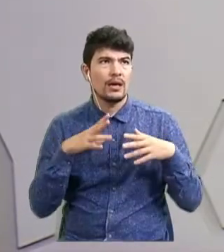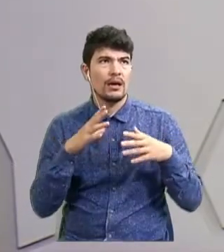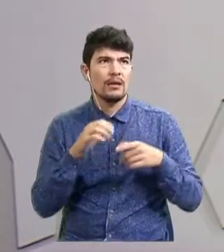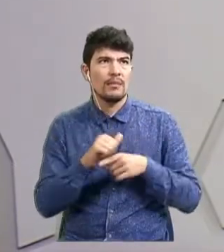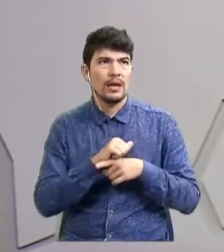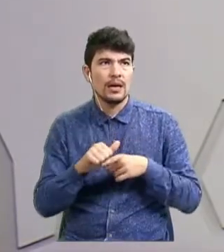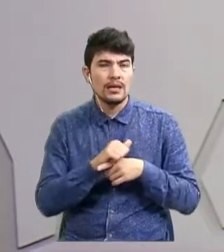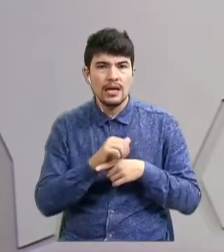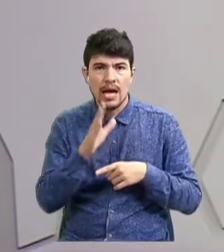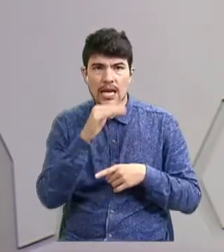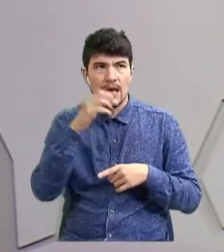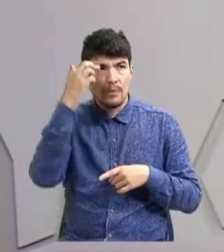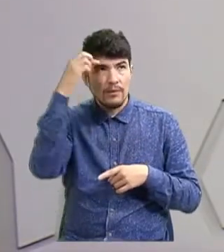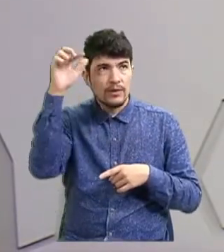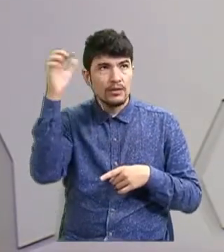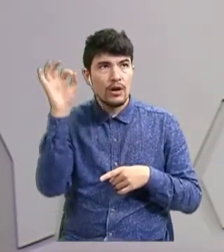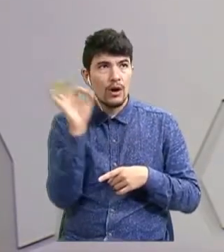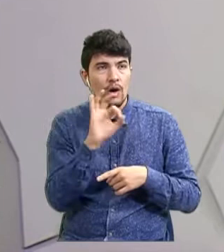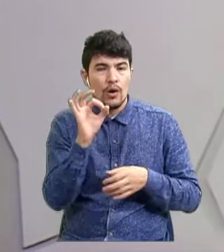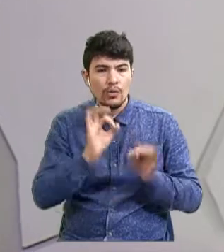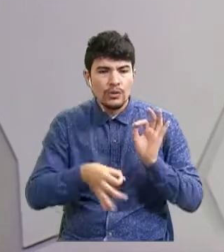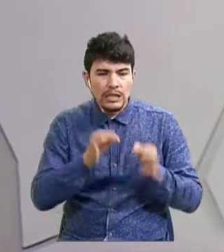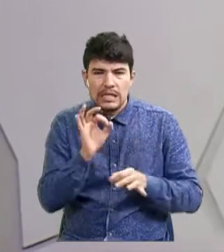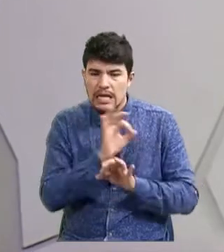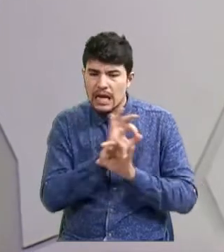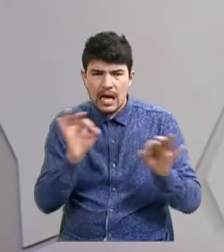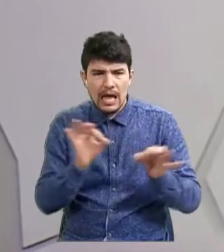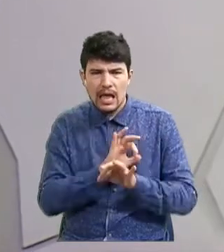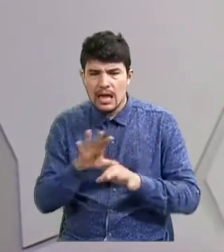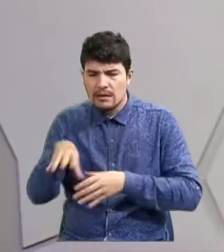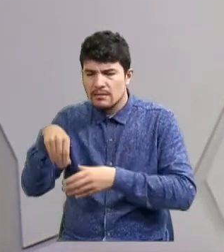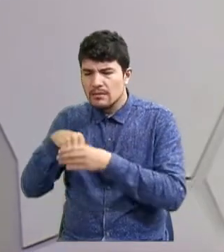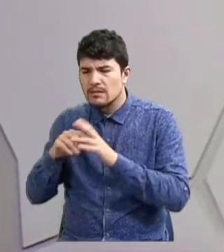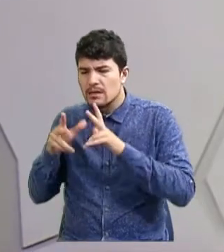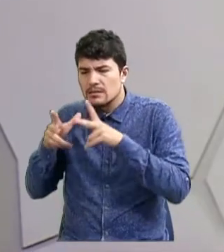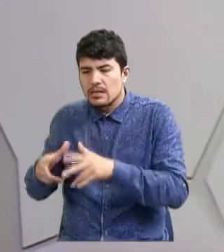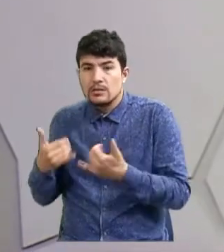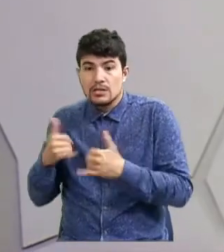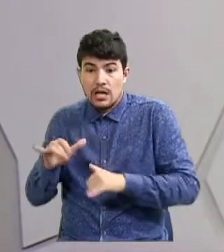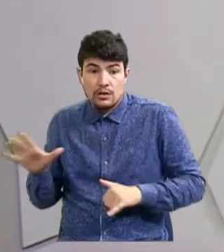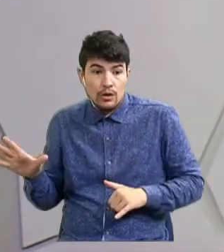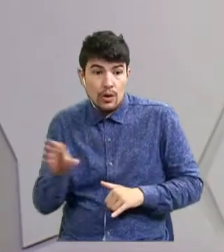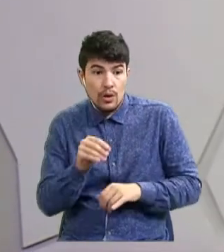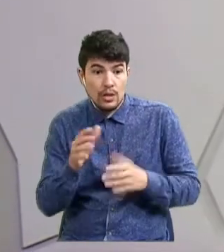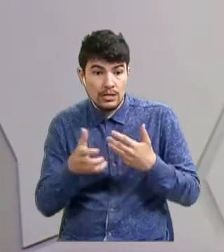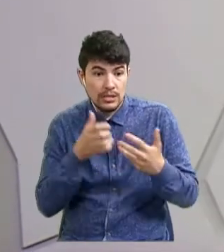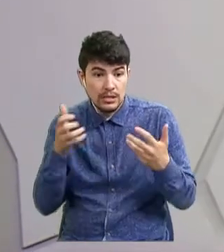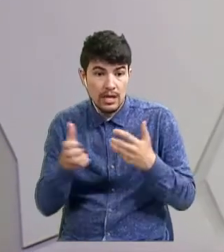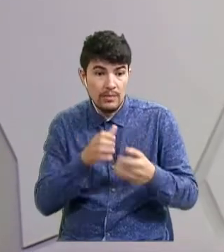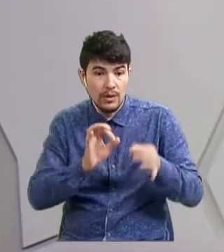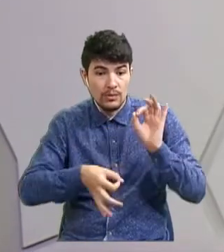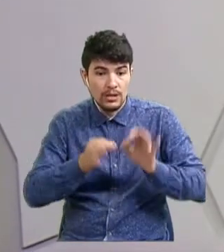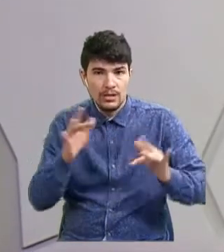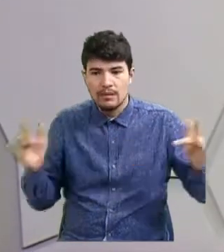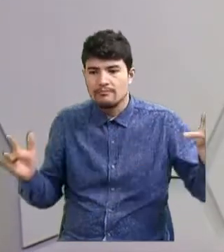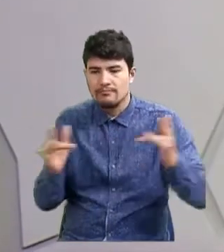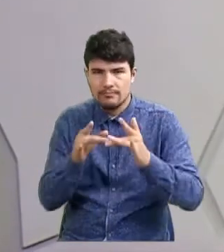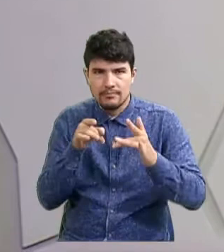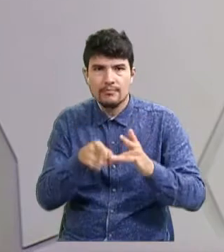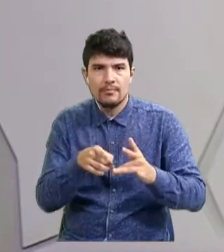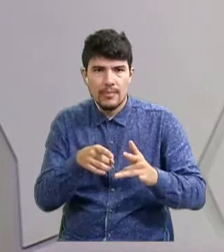ejercicio profesional, de la doctrina, de la jurisprudencia, y que todo el sistema de distribución de los operadores de la justicia se haga por ese sistema